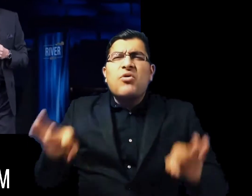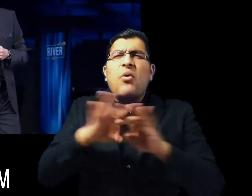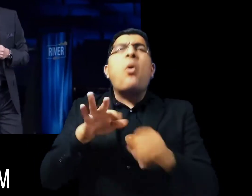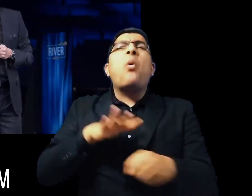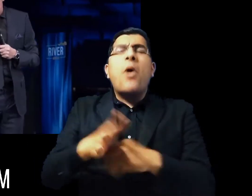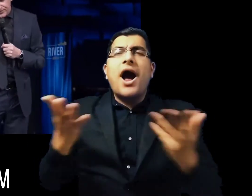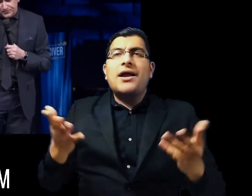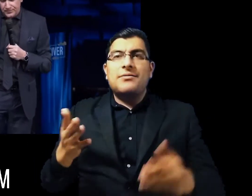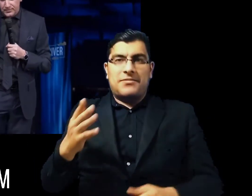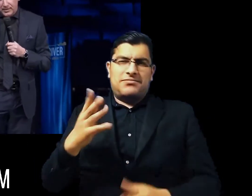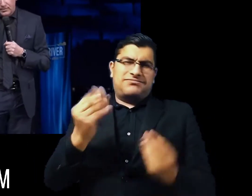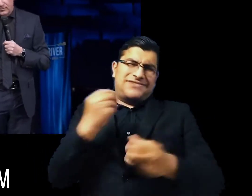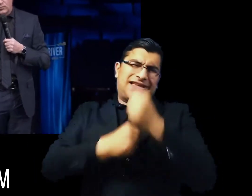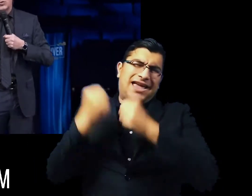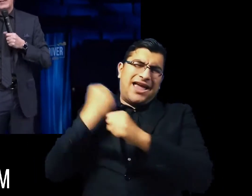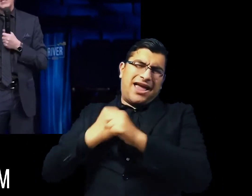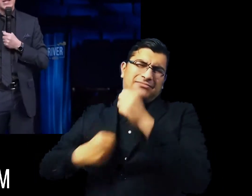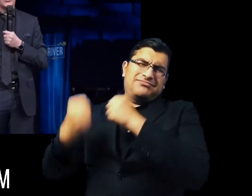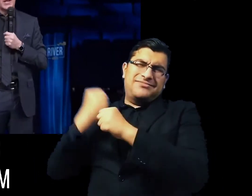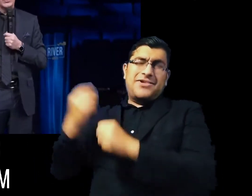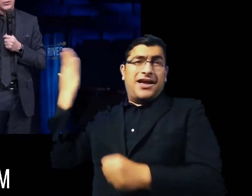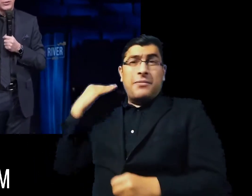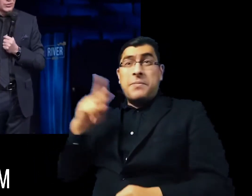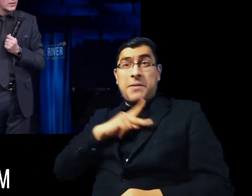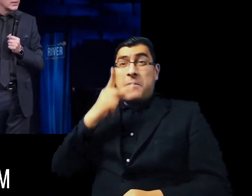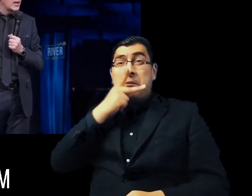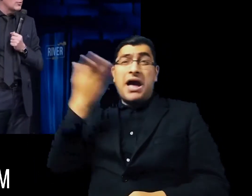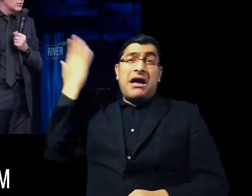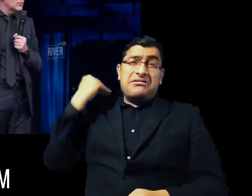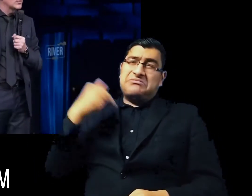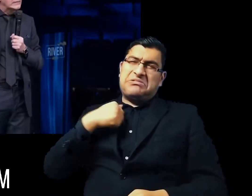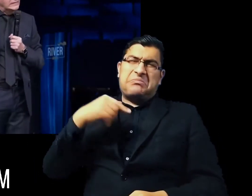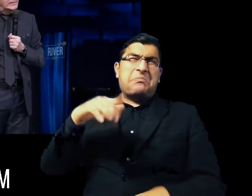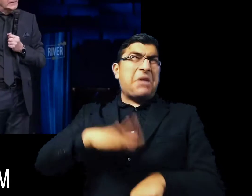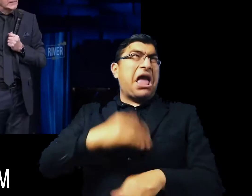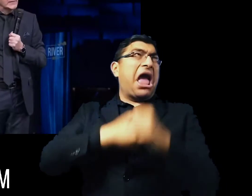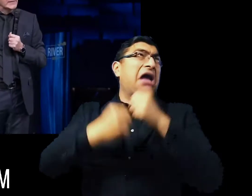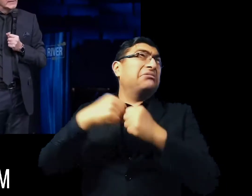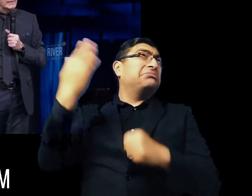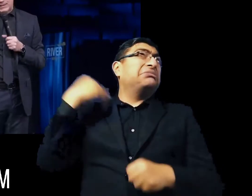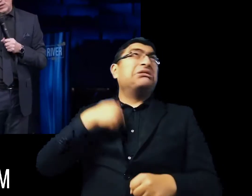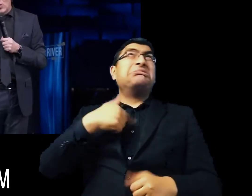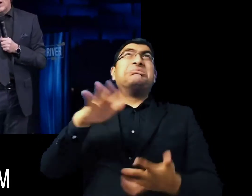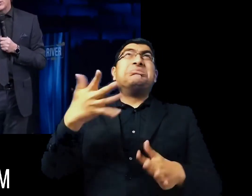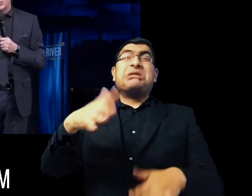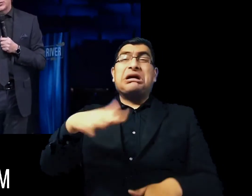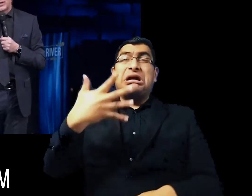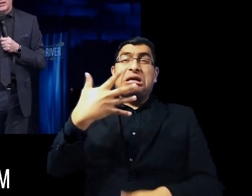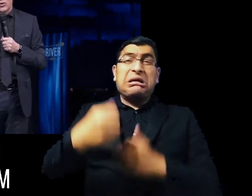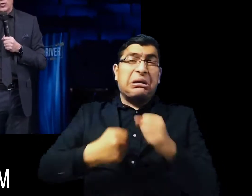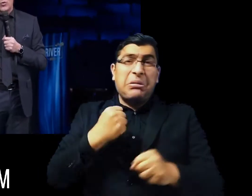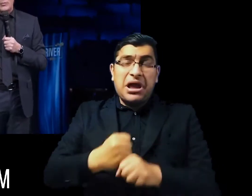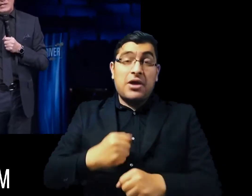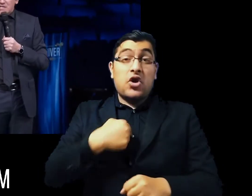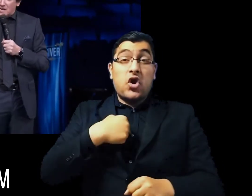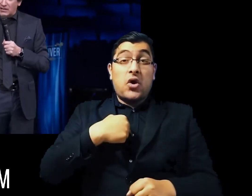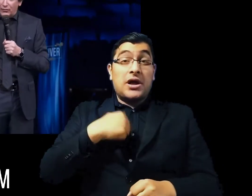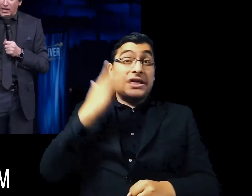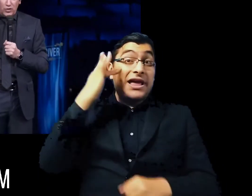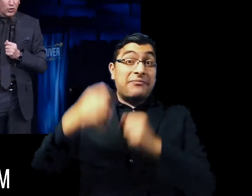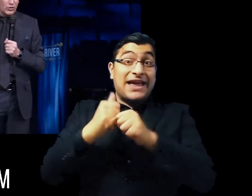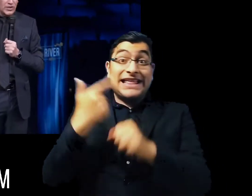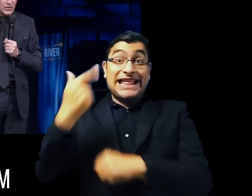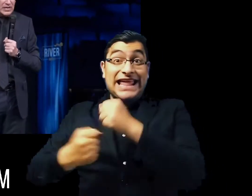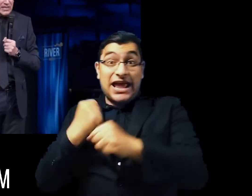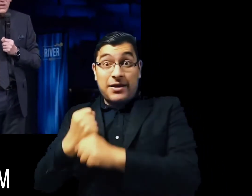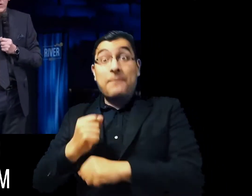padres, muchos años, mucho más chiquitos que 14, yo tendría unos 5 años, porque cuando cumplí 7 fue